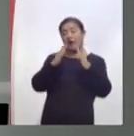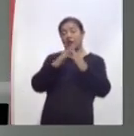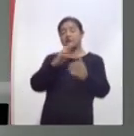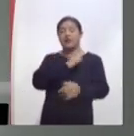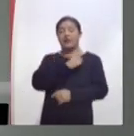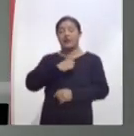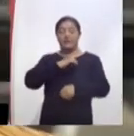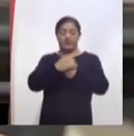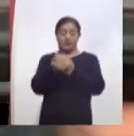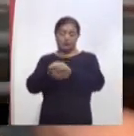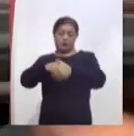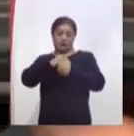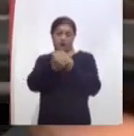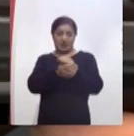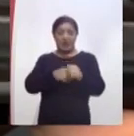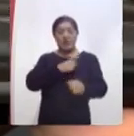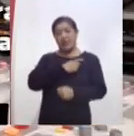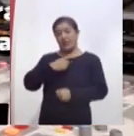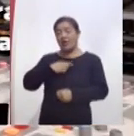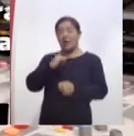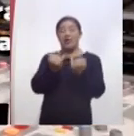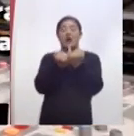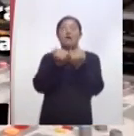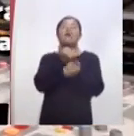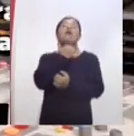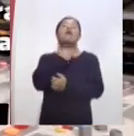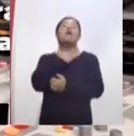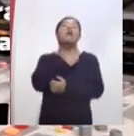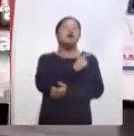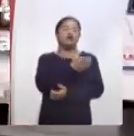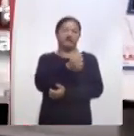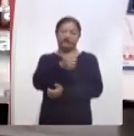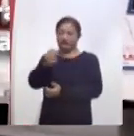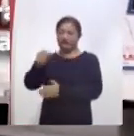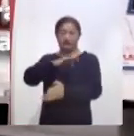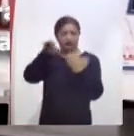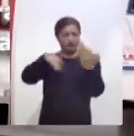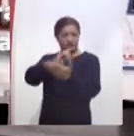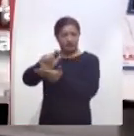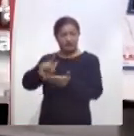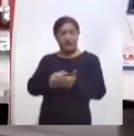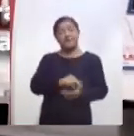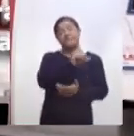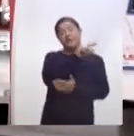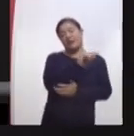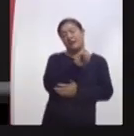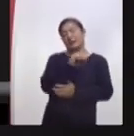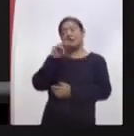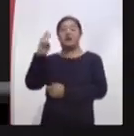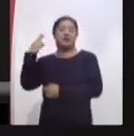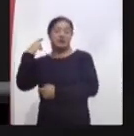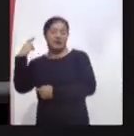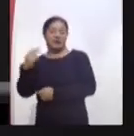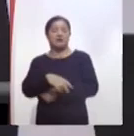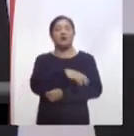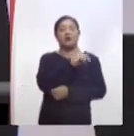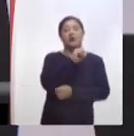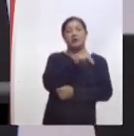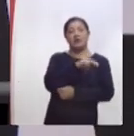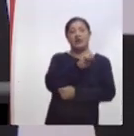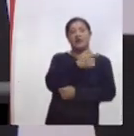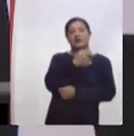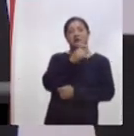las manos y desinfectar lo que tocamos. Para llevar a la reflexión, Alejandra Franco de Radio Altiplano, David Dan de